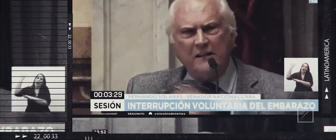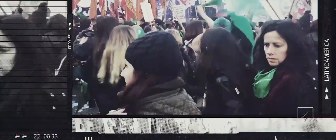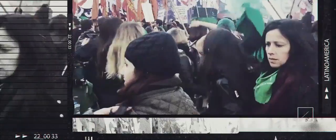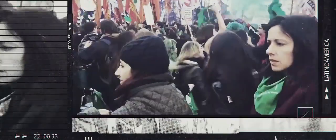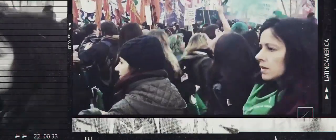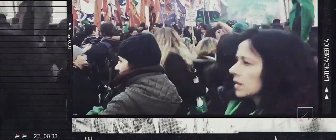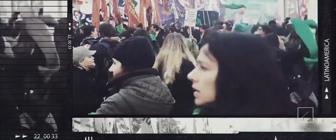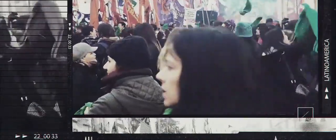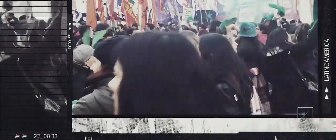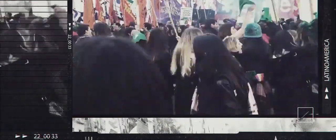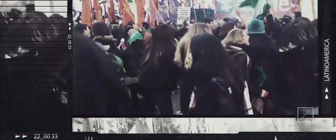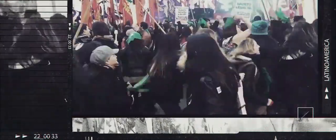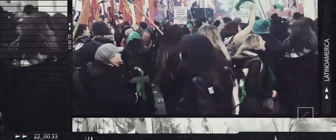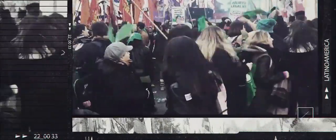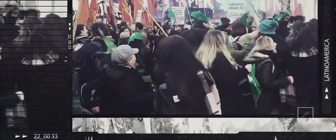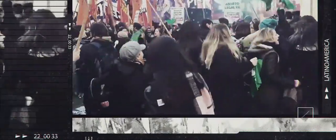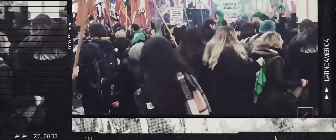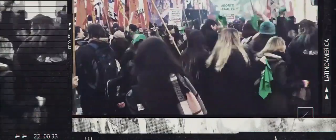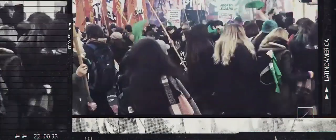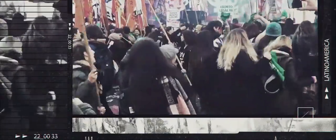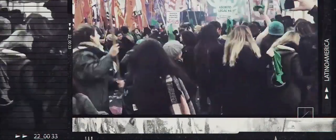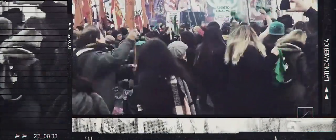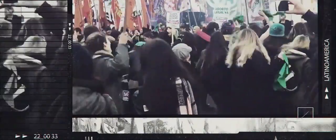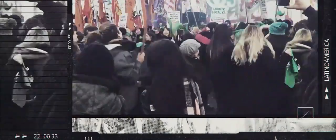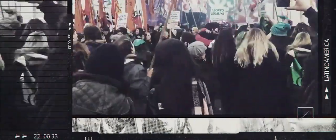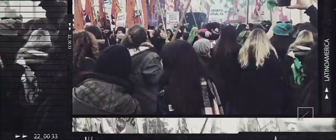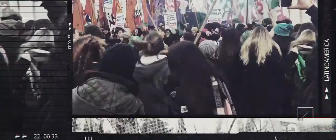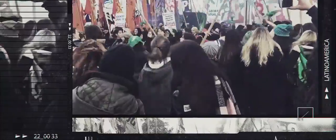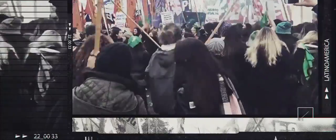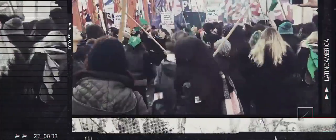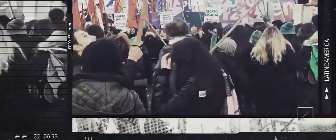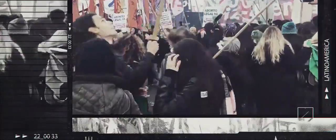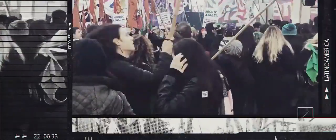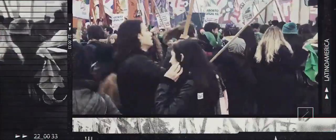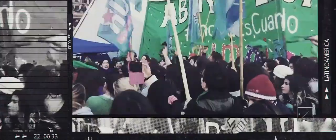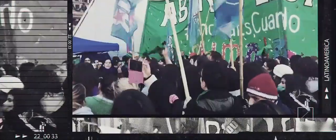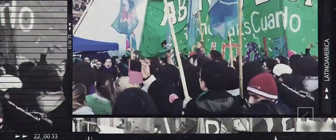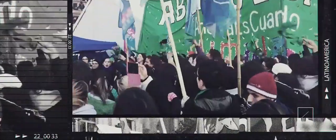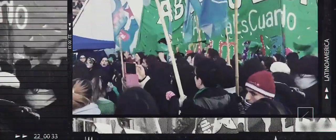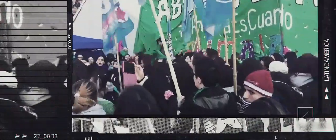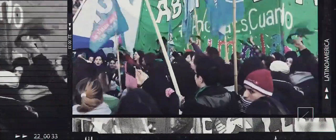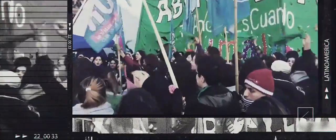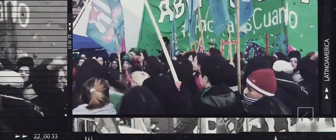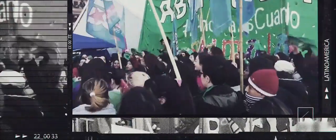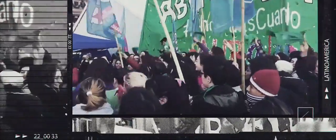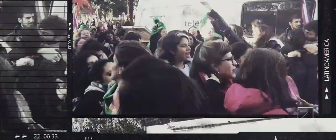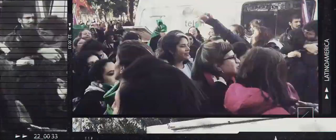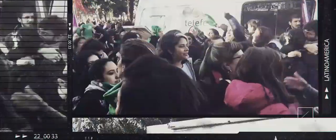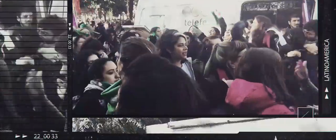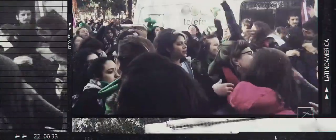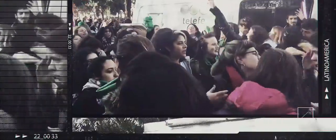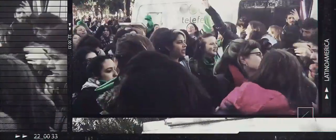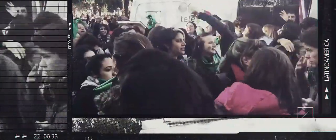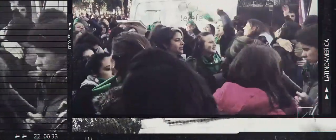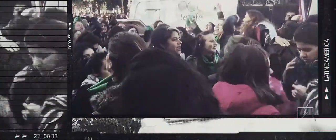igualitario de sus derechos. No solo el derecho a la vida de las mujeres, el derecho a poder decidir